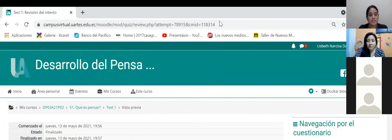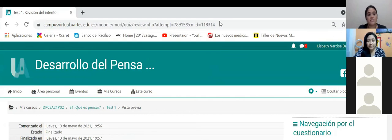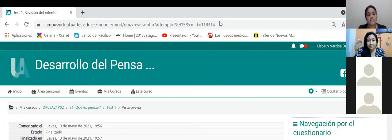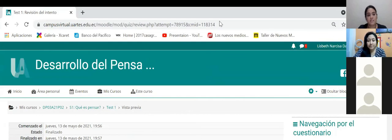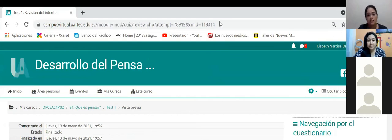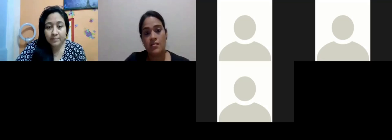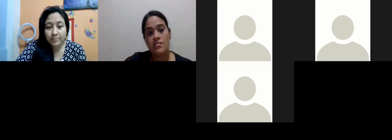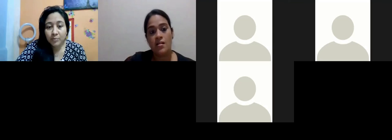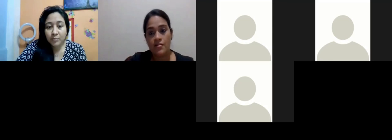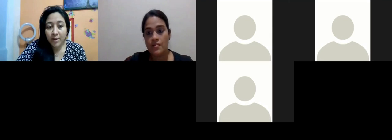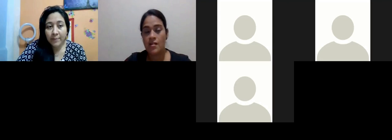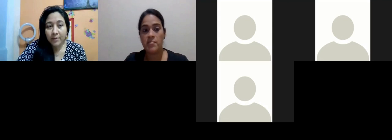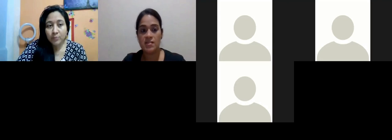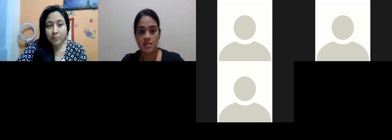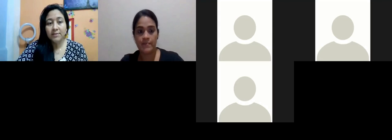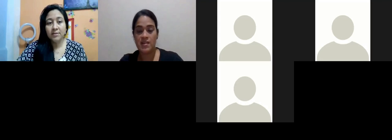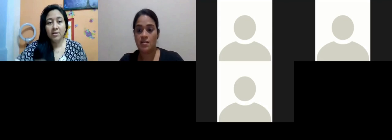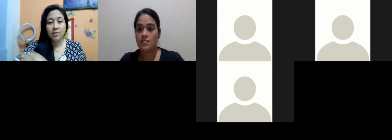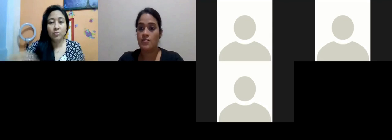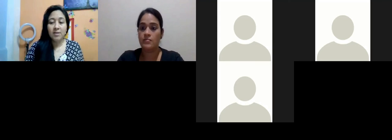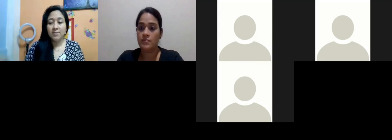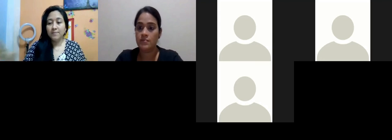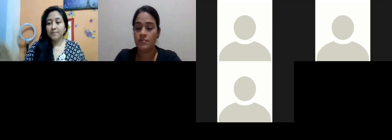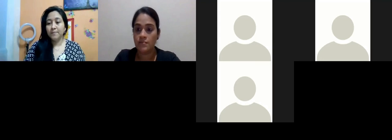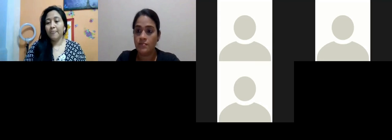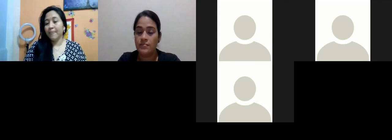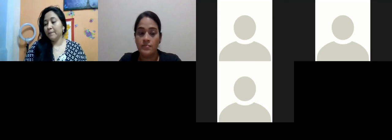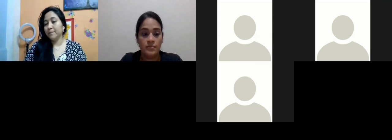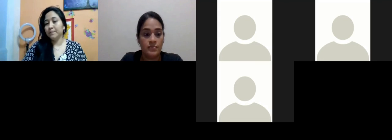compartir. Dudas, preguntas, inquietudes.